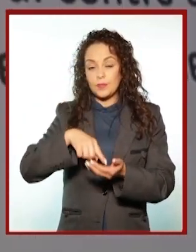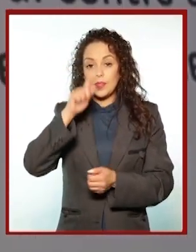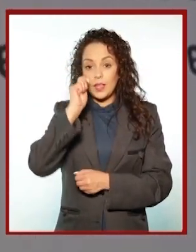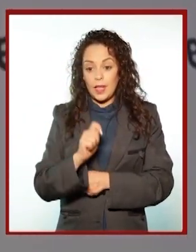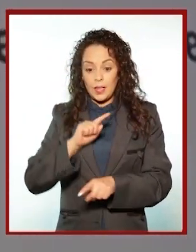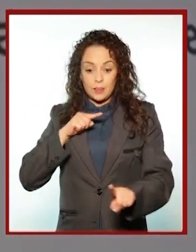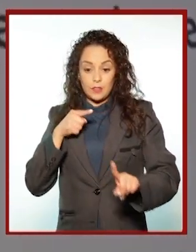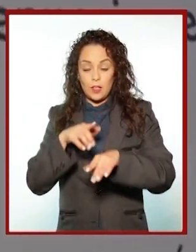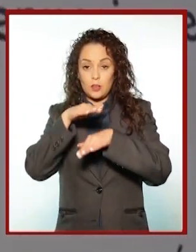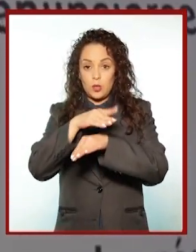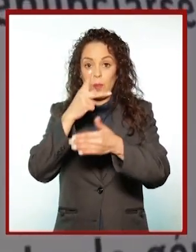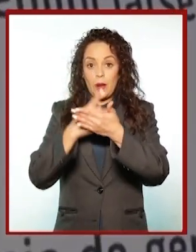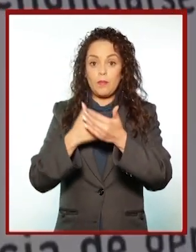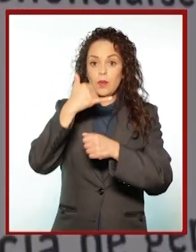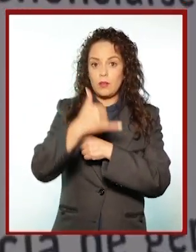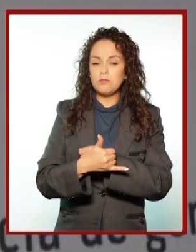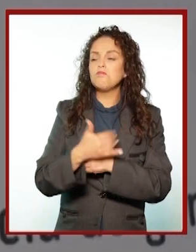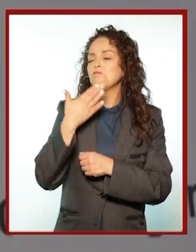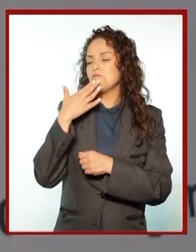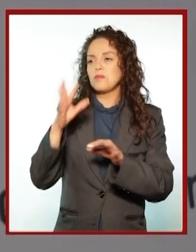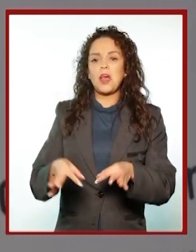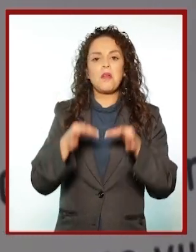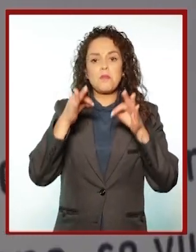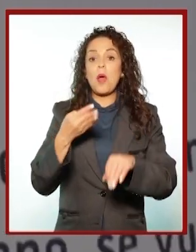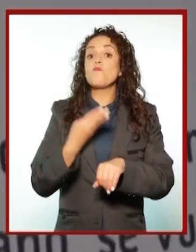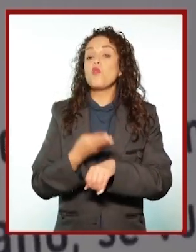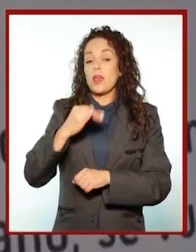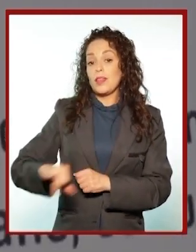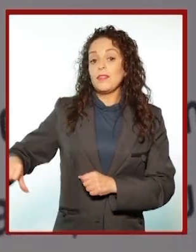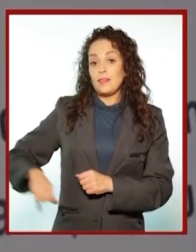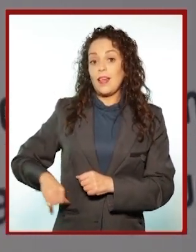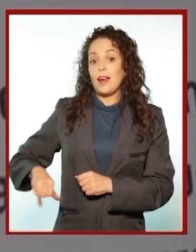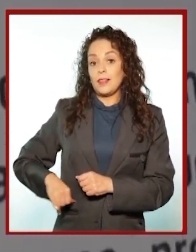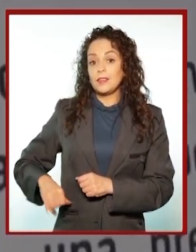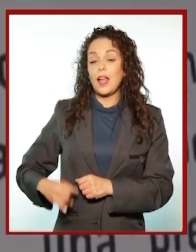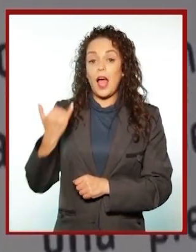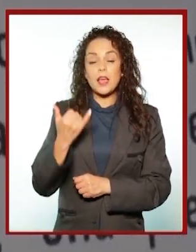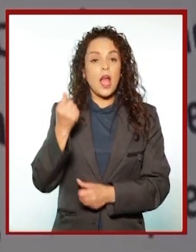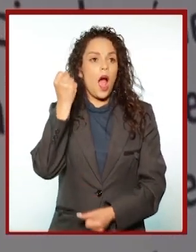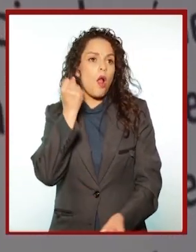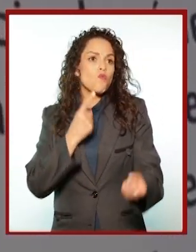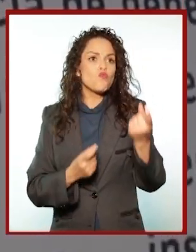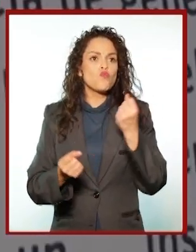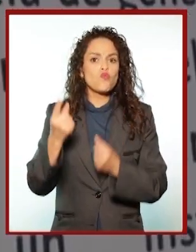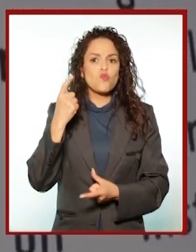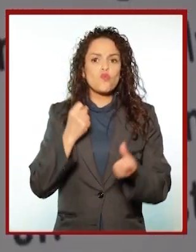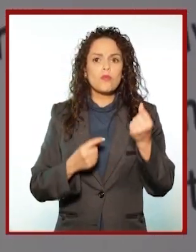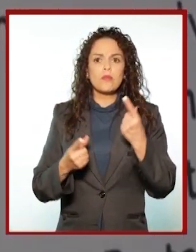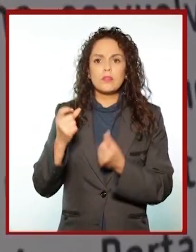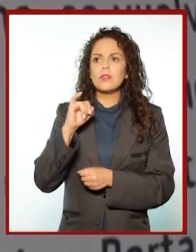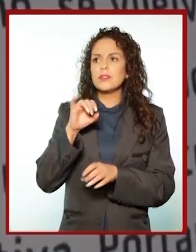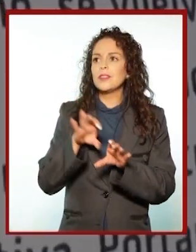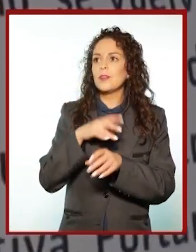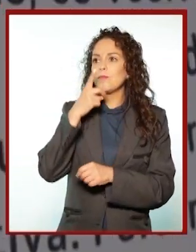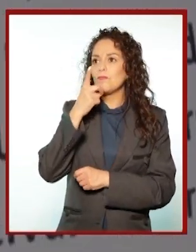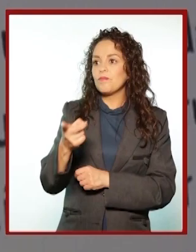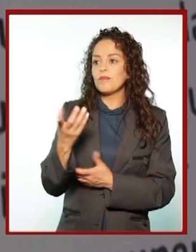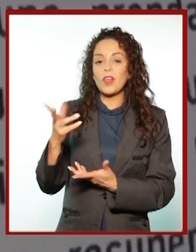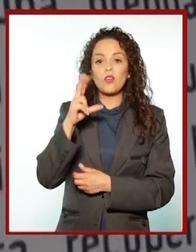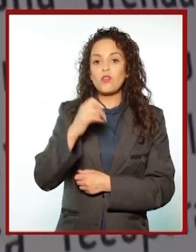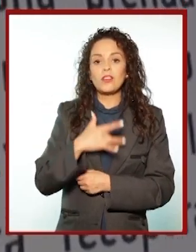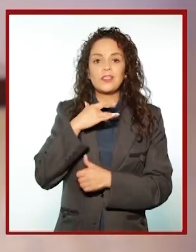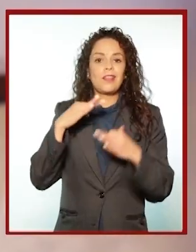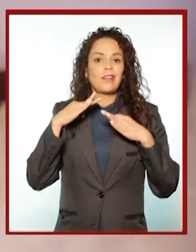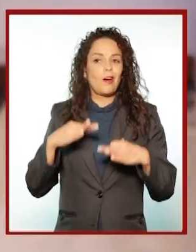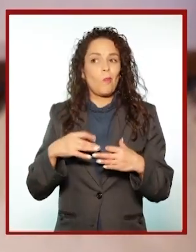con la intención del proyecto, pues ha sido buena, interesante y en algunos sentidos, pues también, ¿por qué no?, como